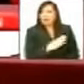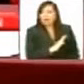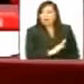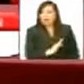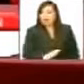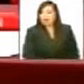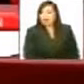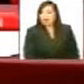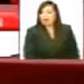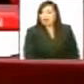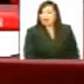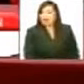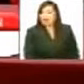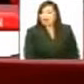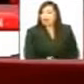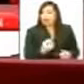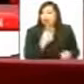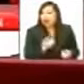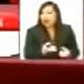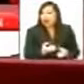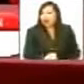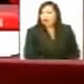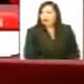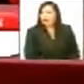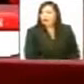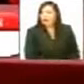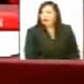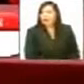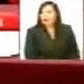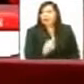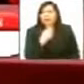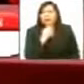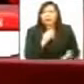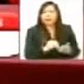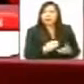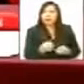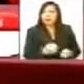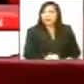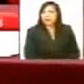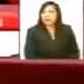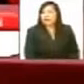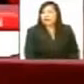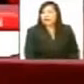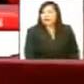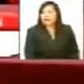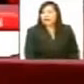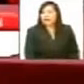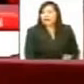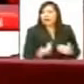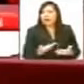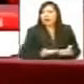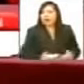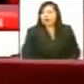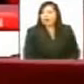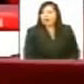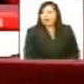enfatizar solamente el daño económico. Es cierto que hay ese daño económico, pero no nos olvidemos que es mucho,